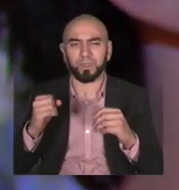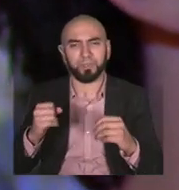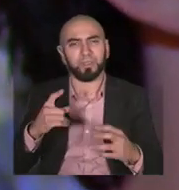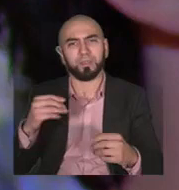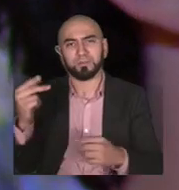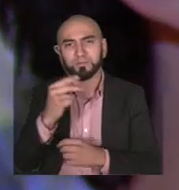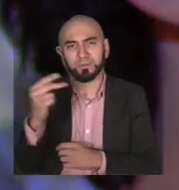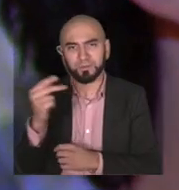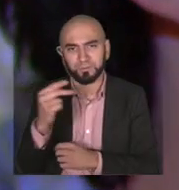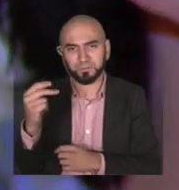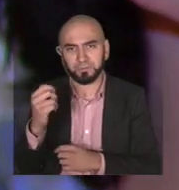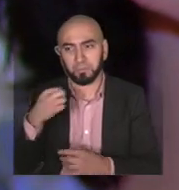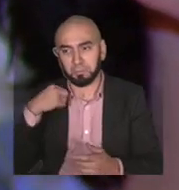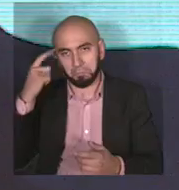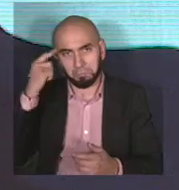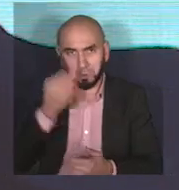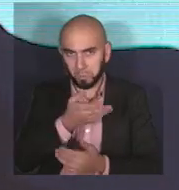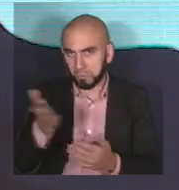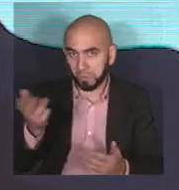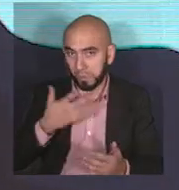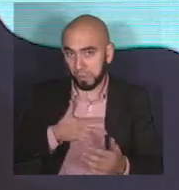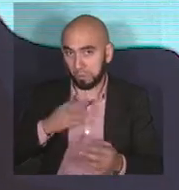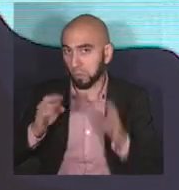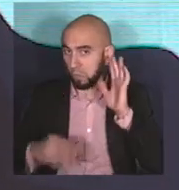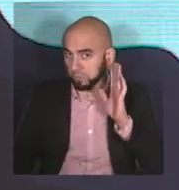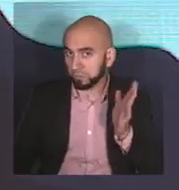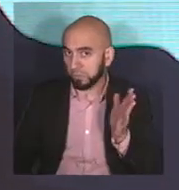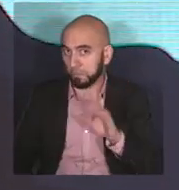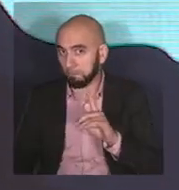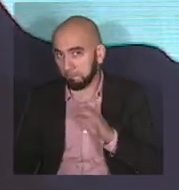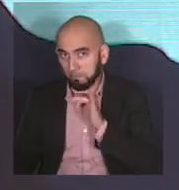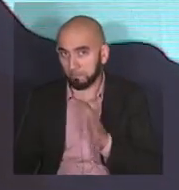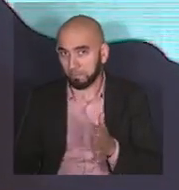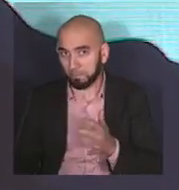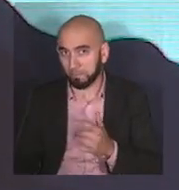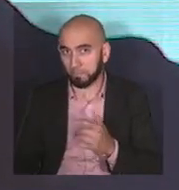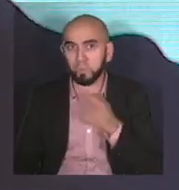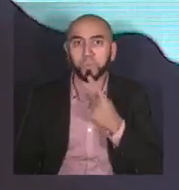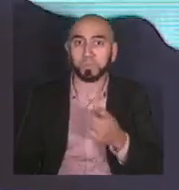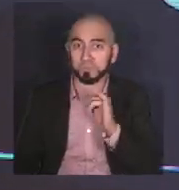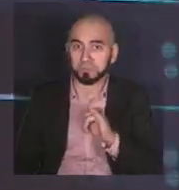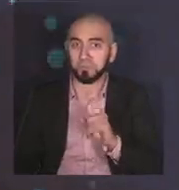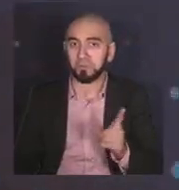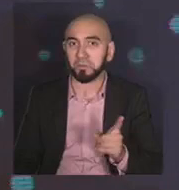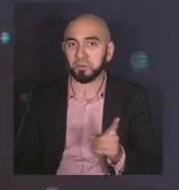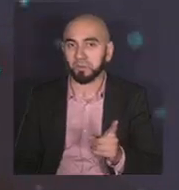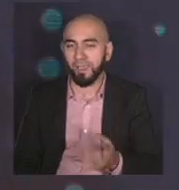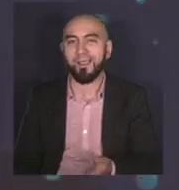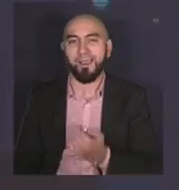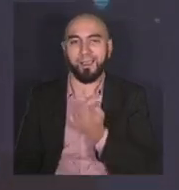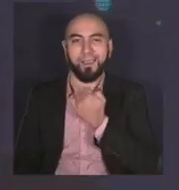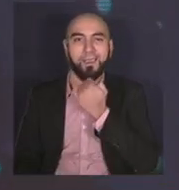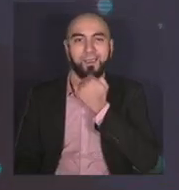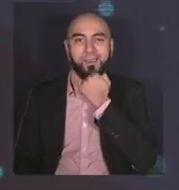asumo que no quieren saber qué hacer, escuchar nada de eso. ¿O sí? Ah.